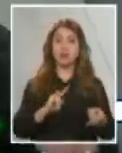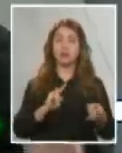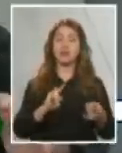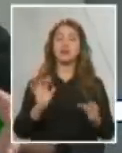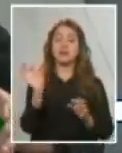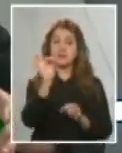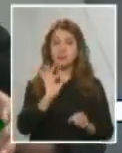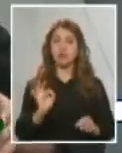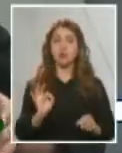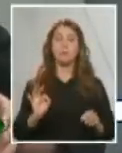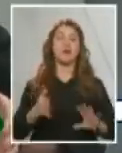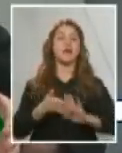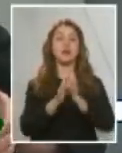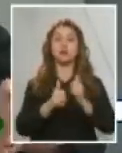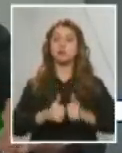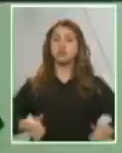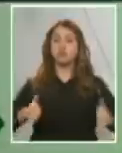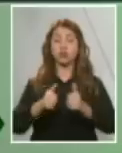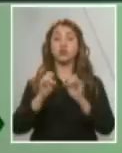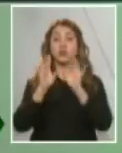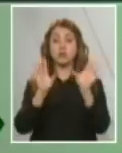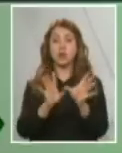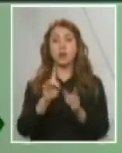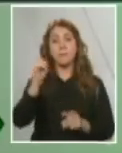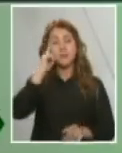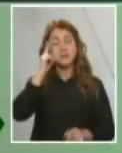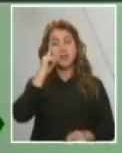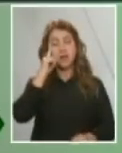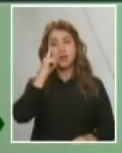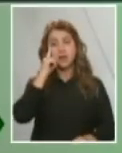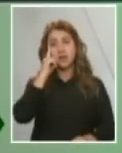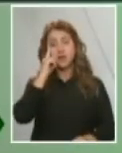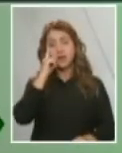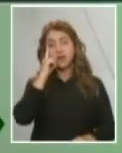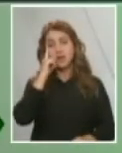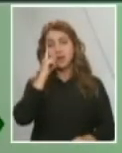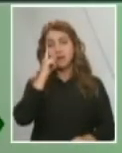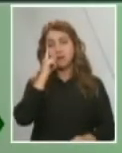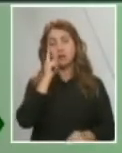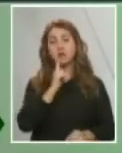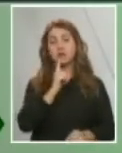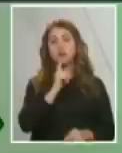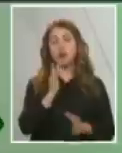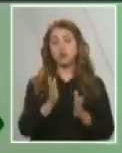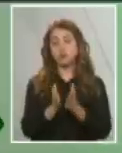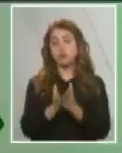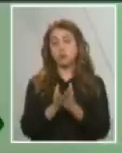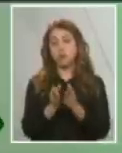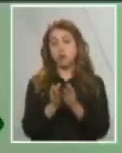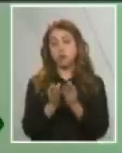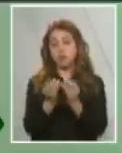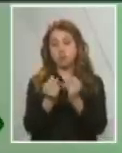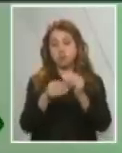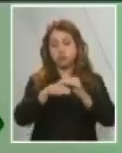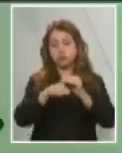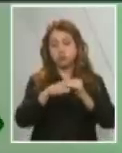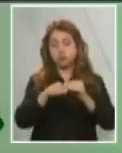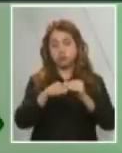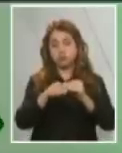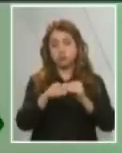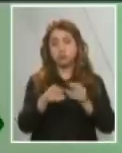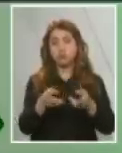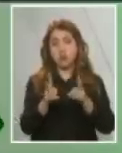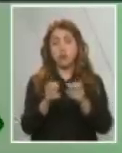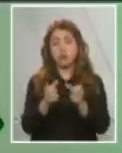para todos. ¿Qué le dice un papá? ¿Por qué no pensamos en auto? Que efectivamente tenga una curva, una textura que permita tomarlo con los